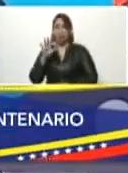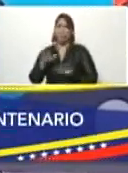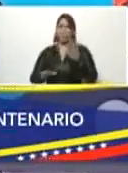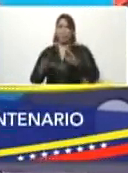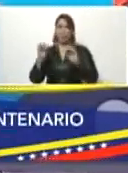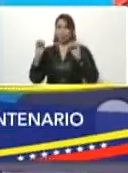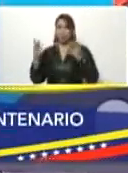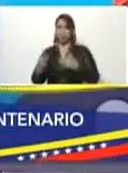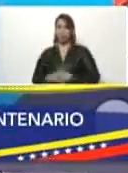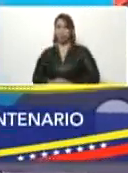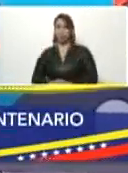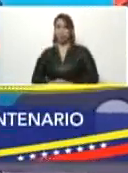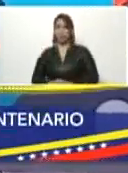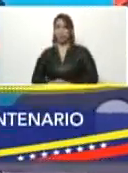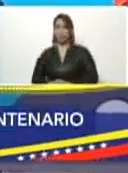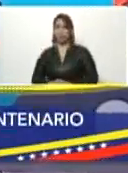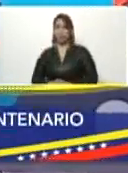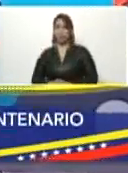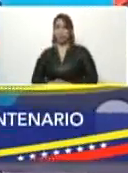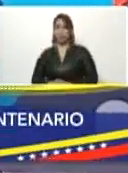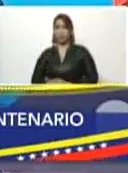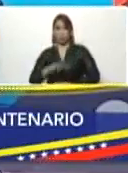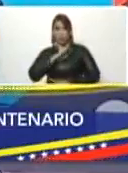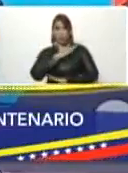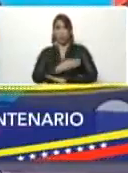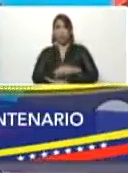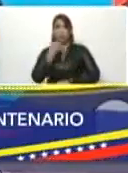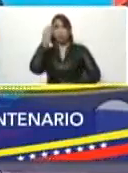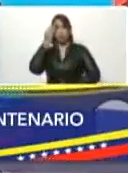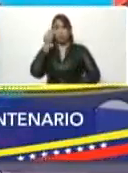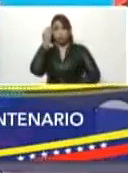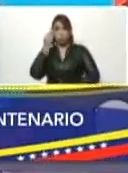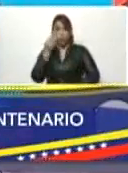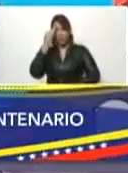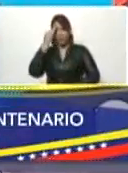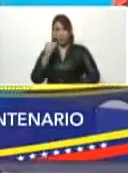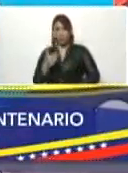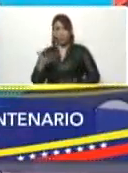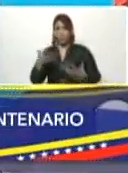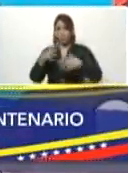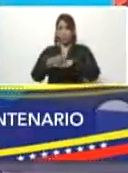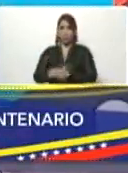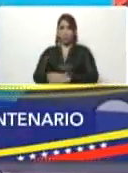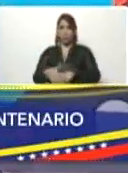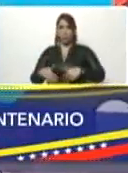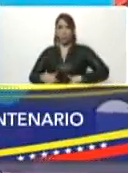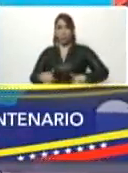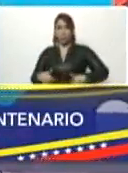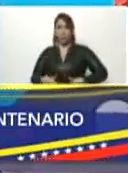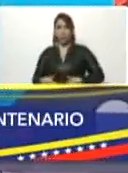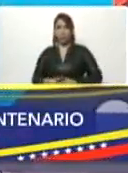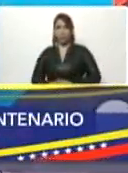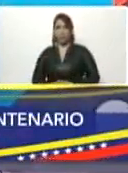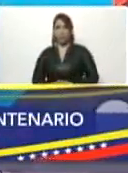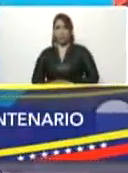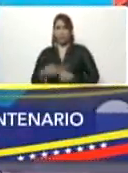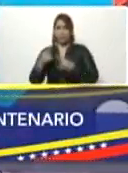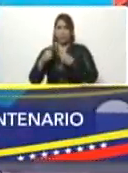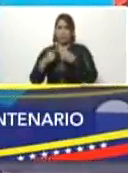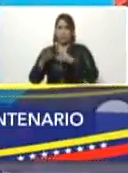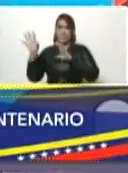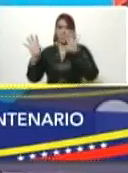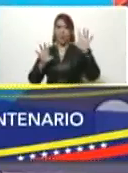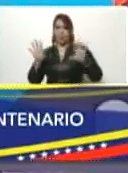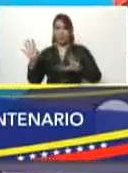logra a través de sus habilidades militares, diplomáticas, políticas, cohesionar un esfuerzo de diversas naciones en